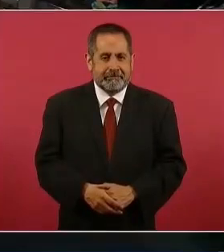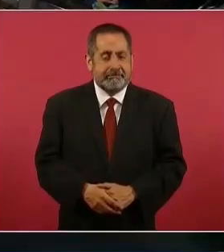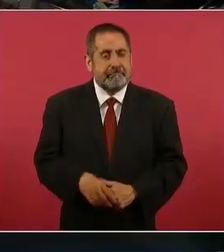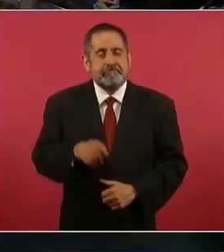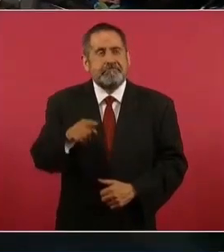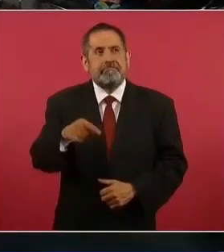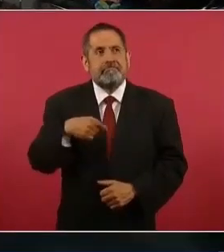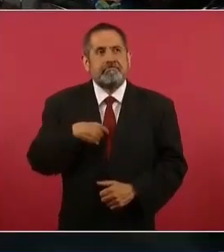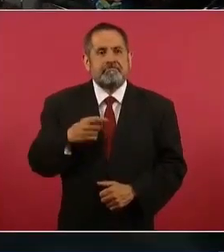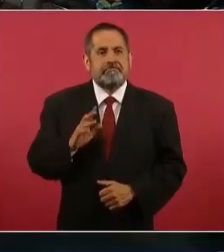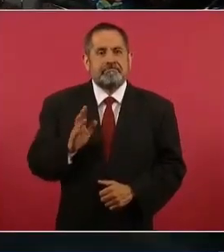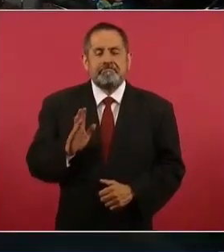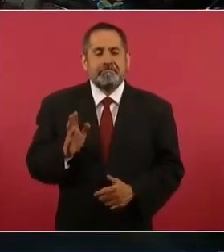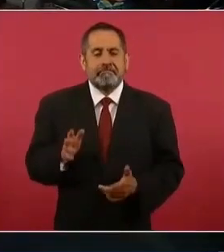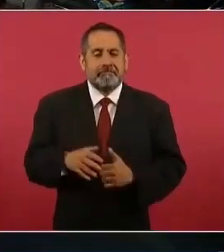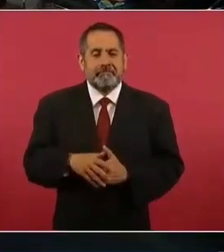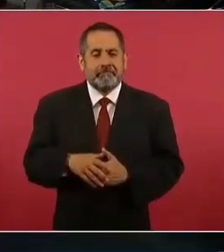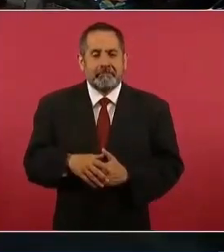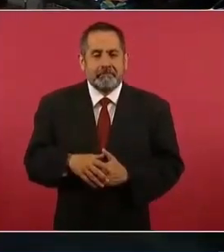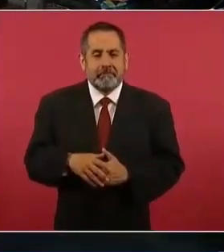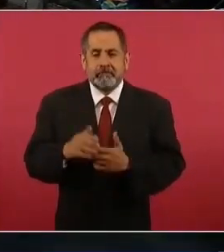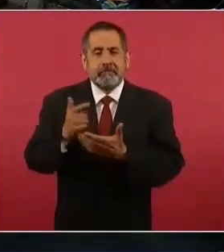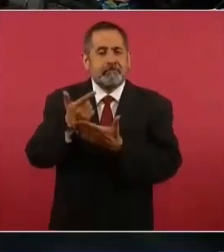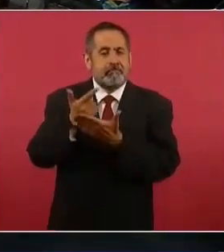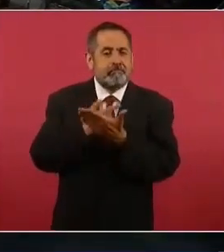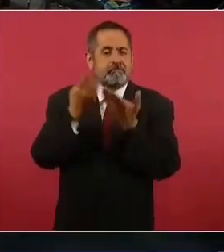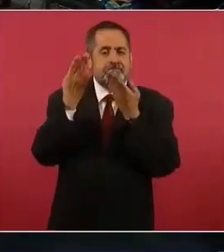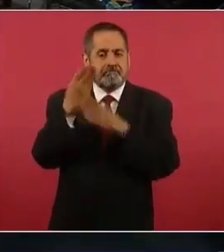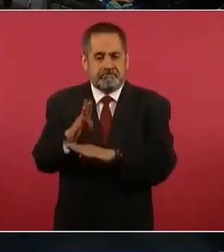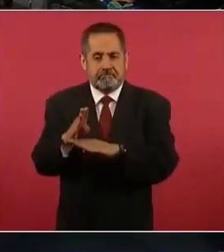Yo no he tenido cuenta de cheque,